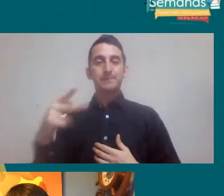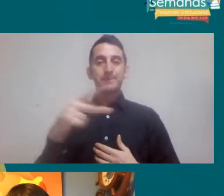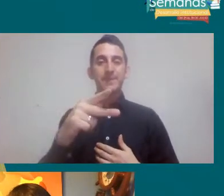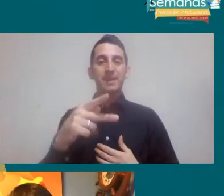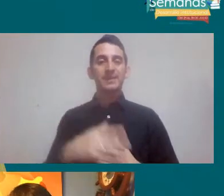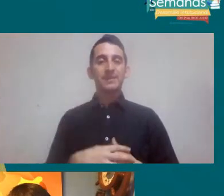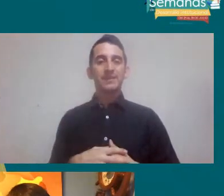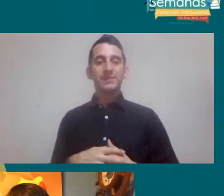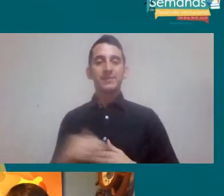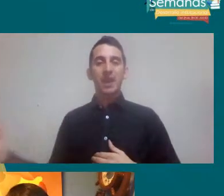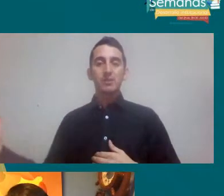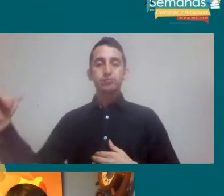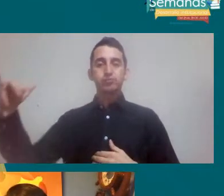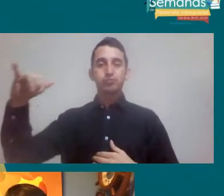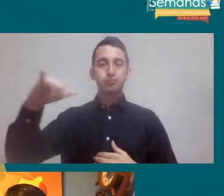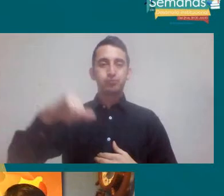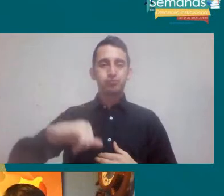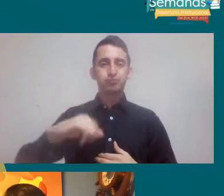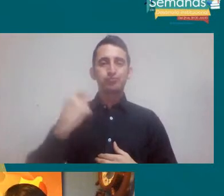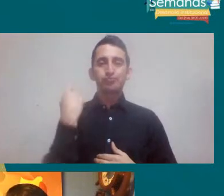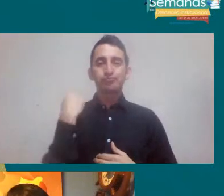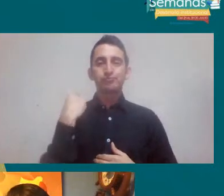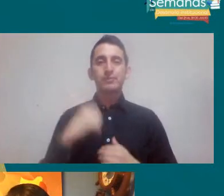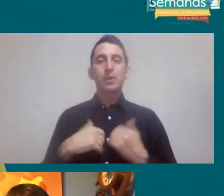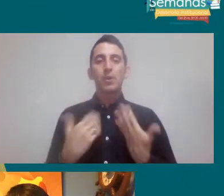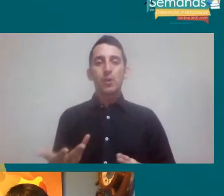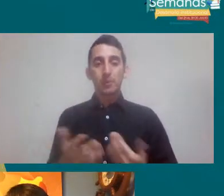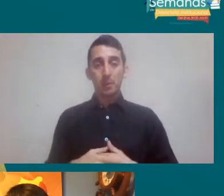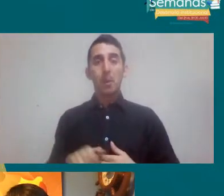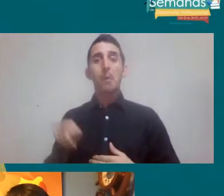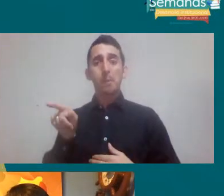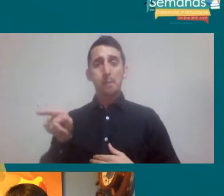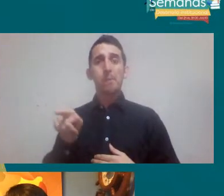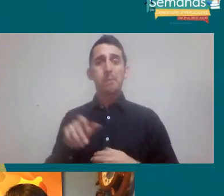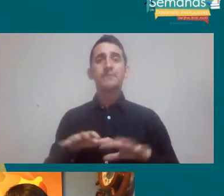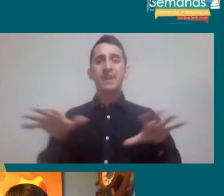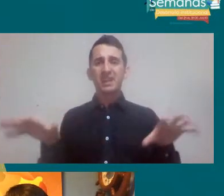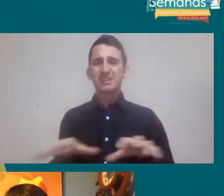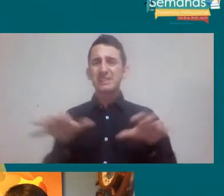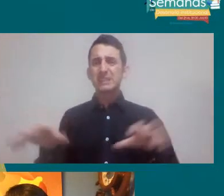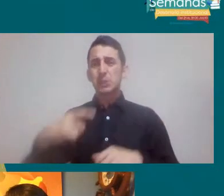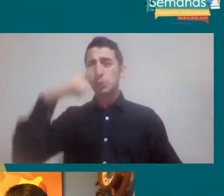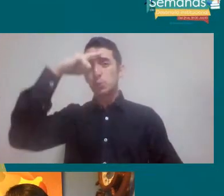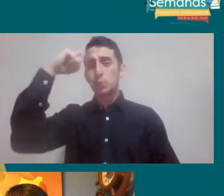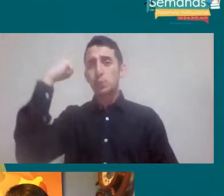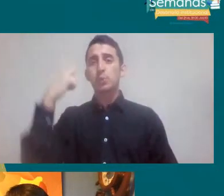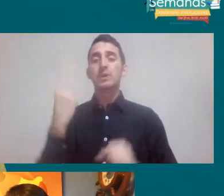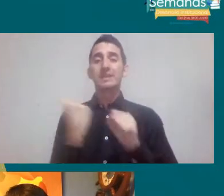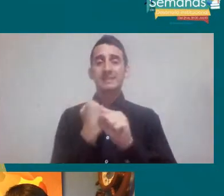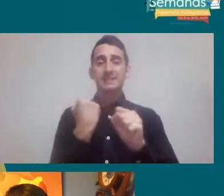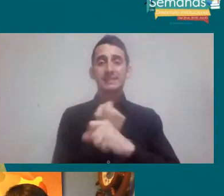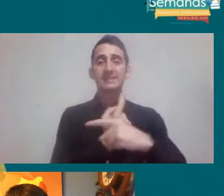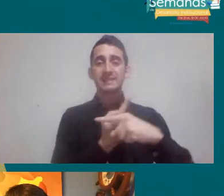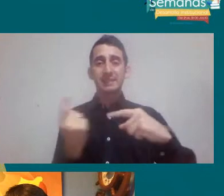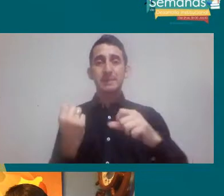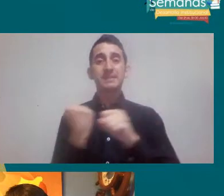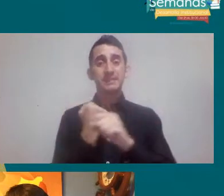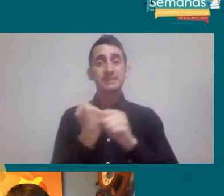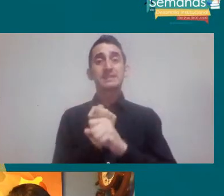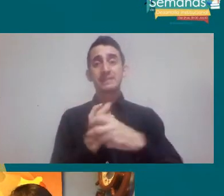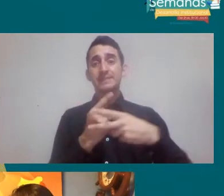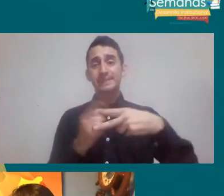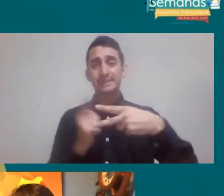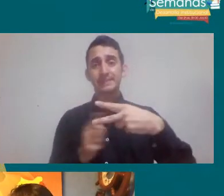aterrizar, porque hay mucha actividad. Tenemos nuestras semanas de desarrollo institucional, pero también él